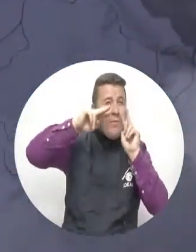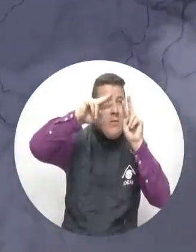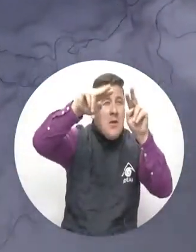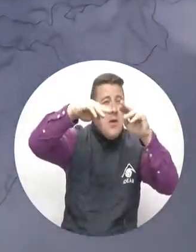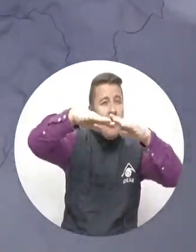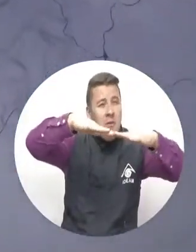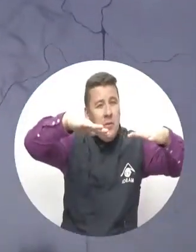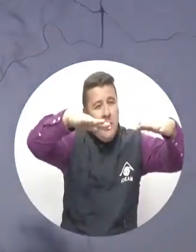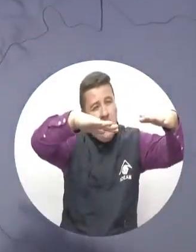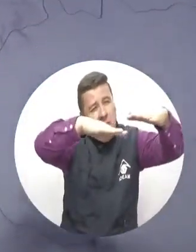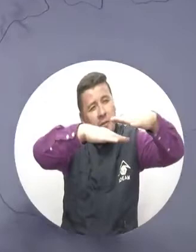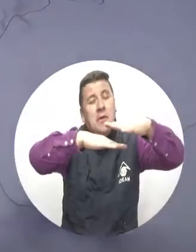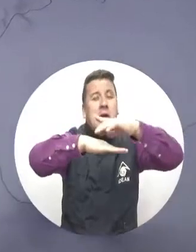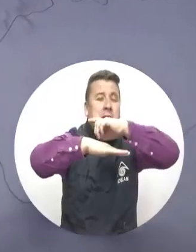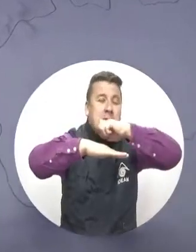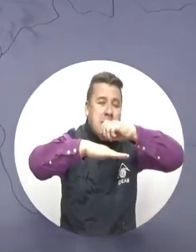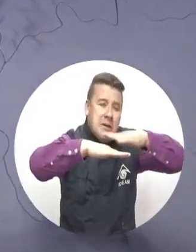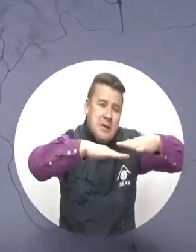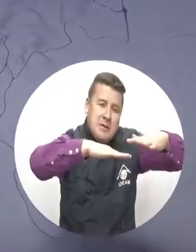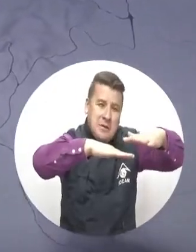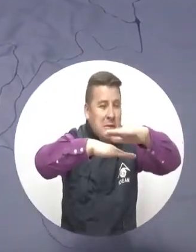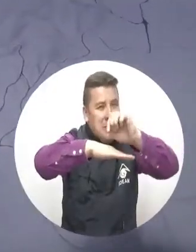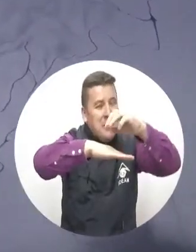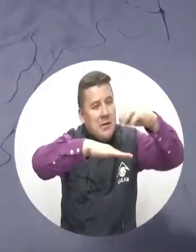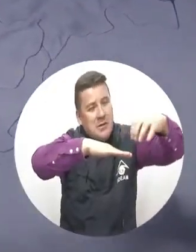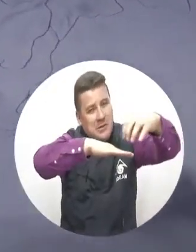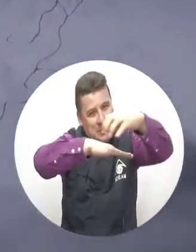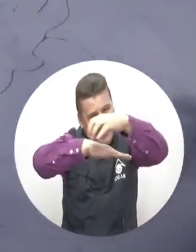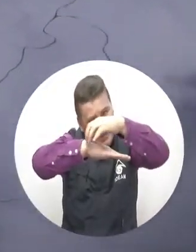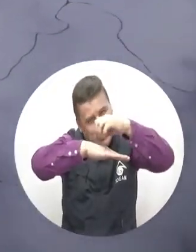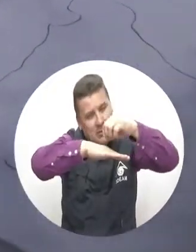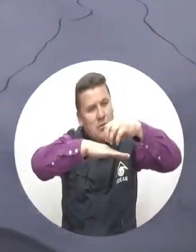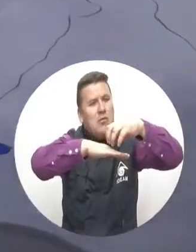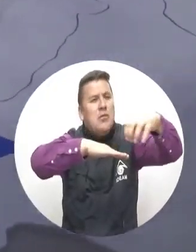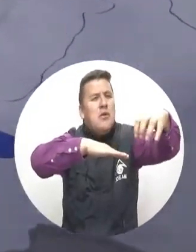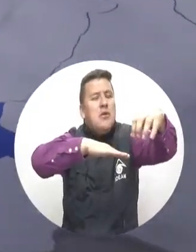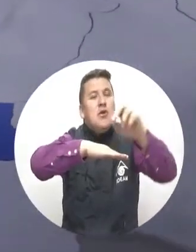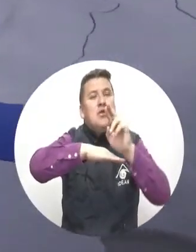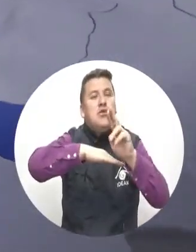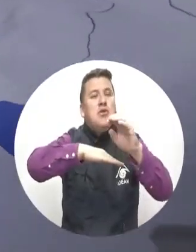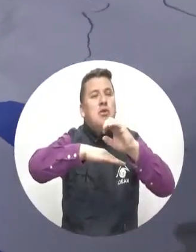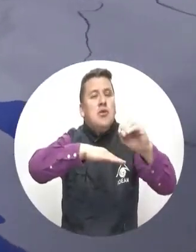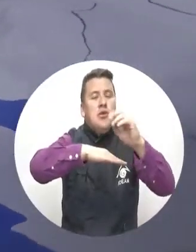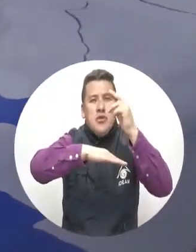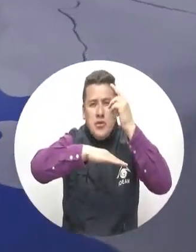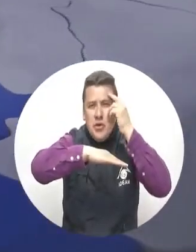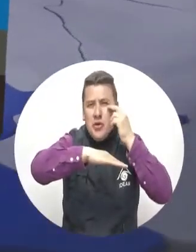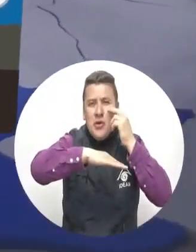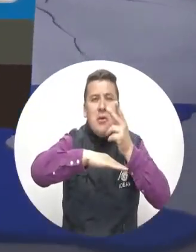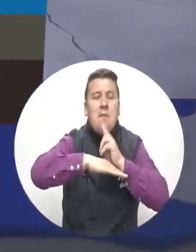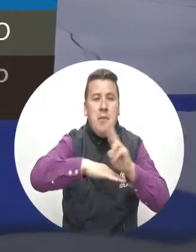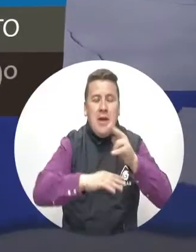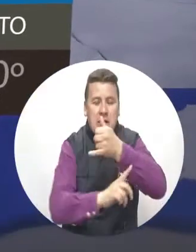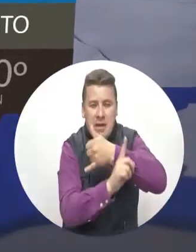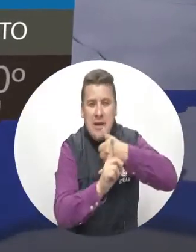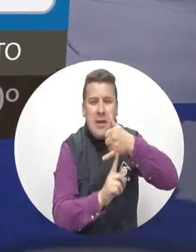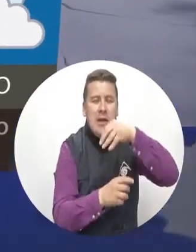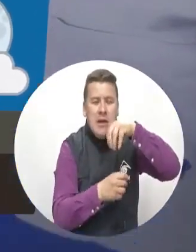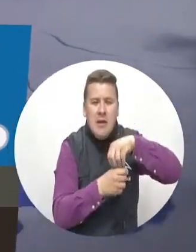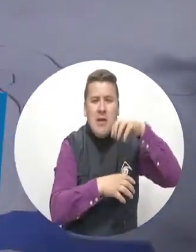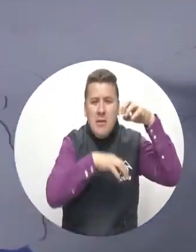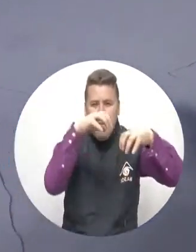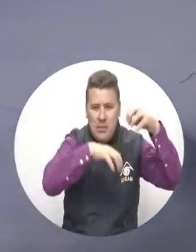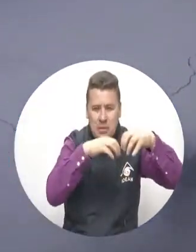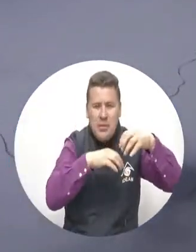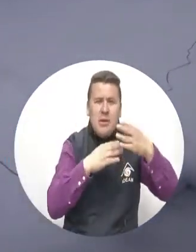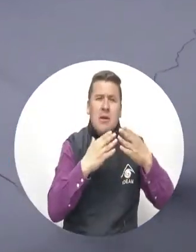alrededores. En la región pacífica se esperan lluvias sobre el oriente de Chocó. Vendrán lluvias menos intensas en el occidente de Valle del Cauca,